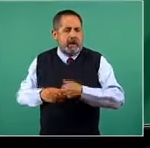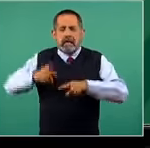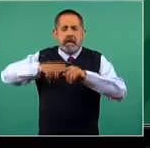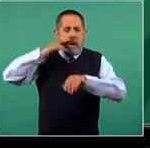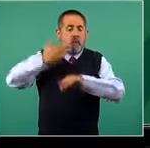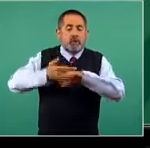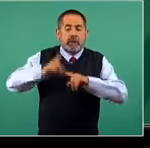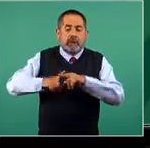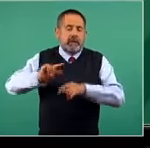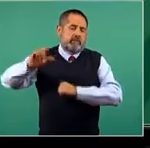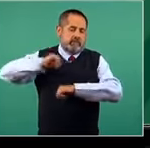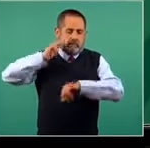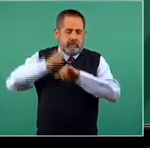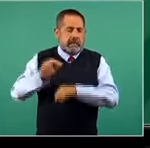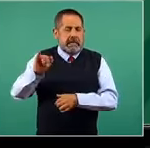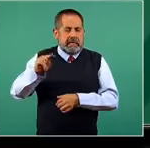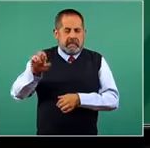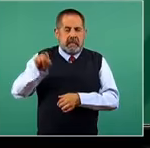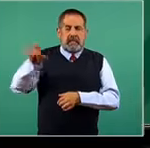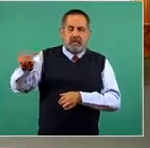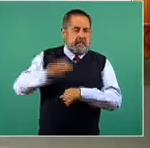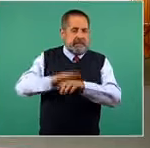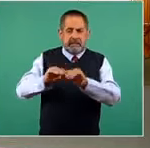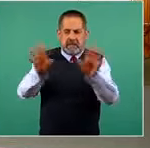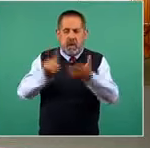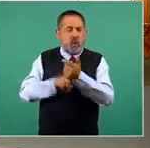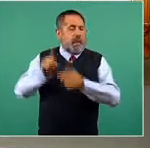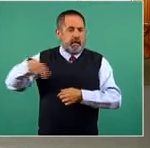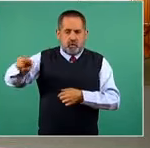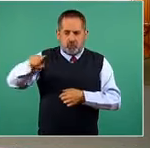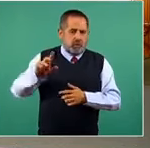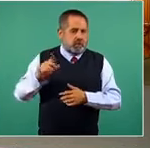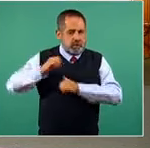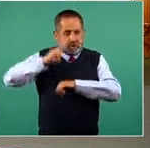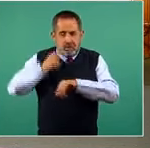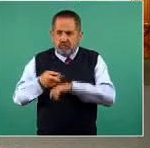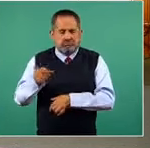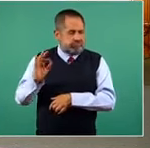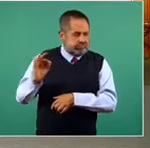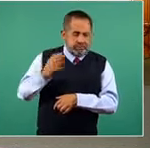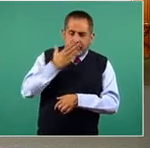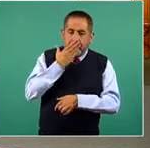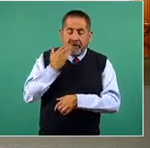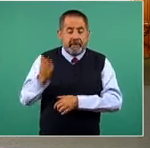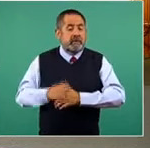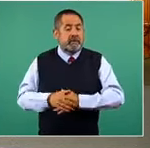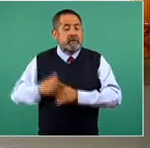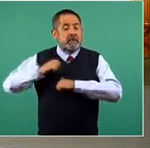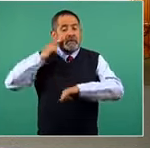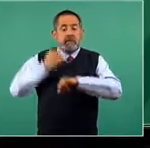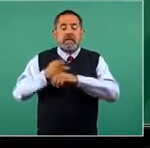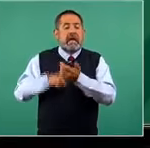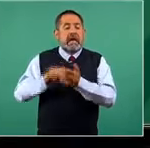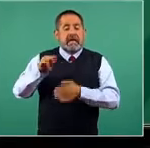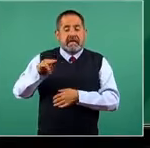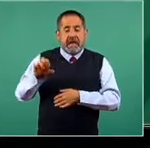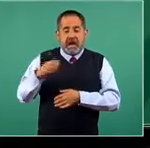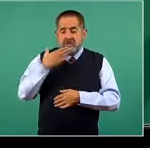La autoridad electoral. Esto sí quedó muy claro desde el inicio, lo cual nos ha parecido correcto. La autoridad electoral ha